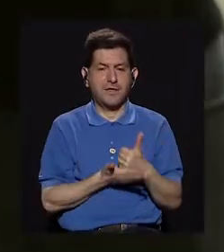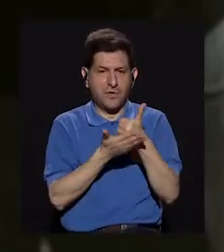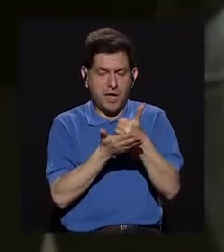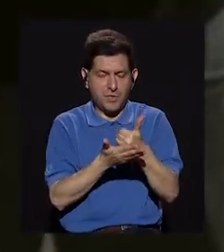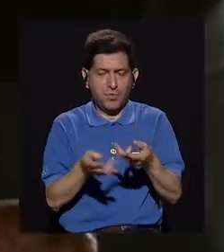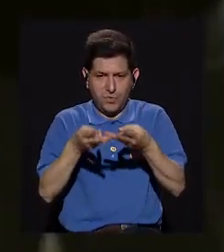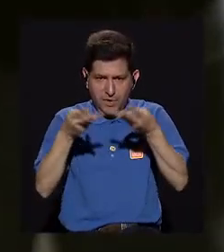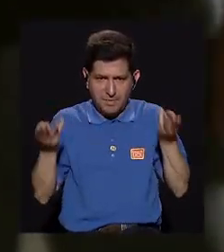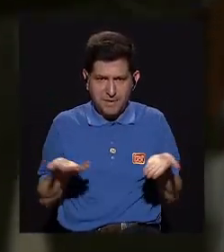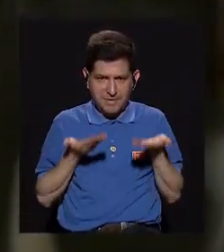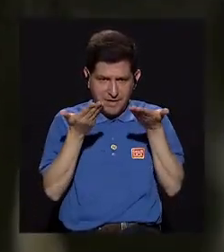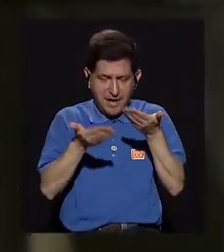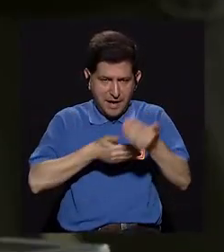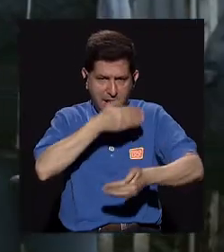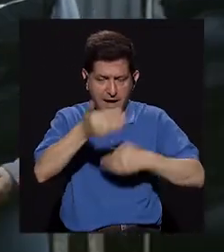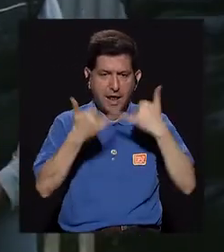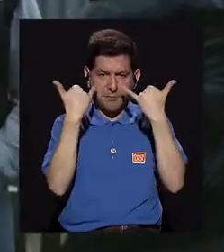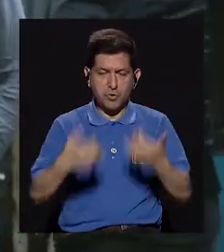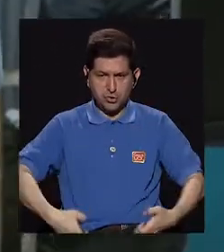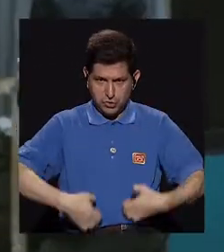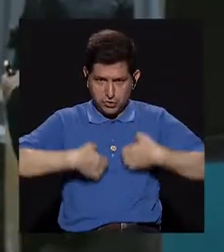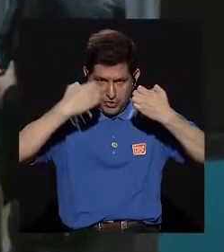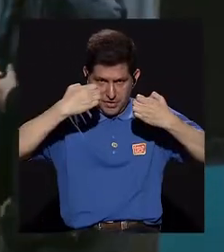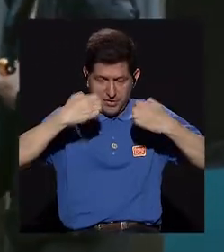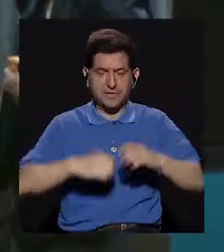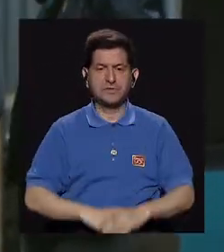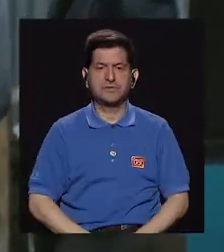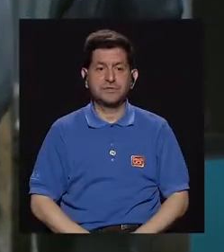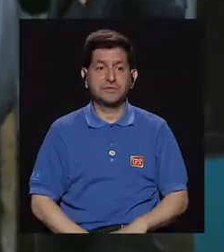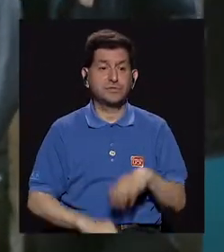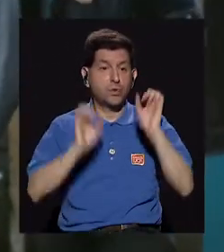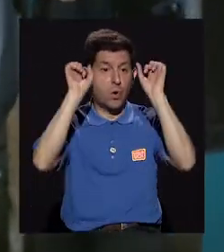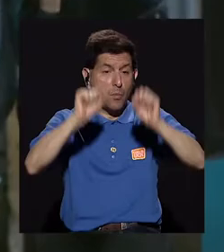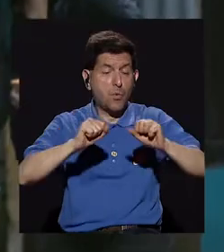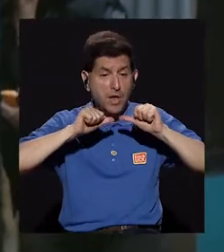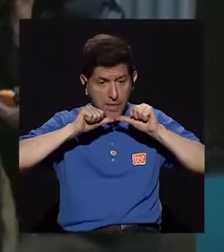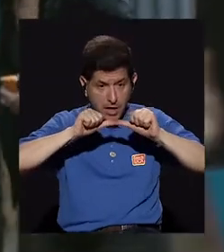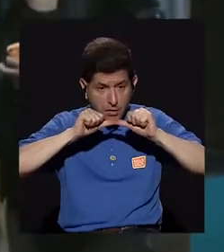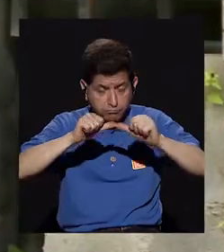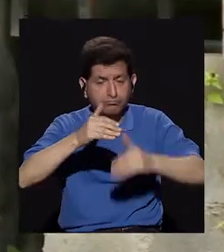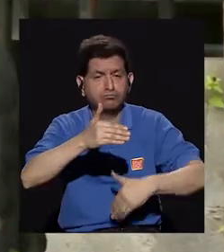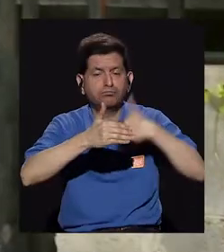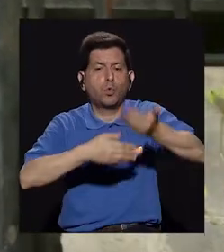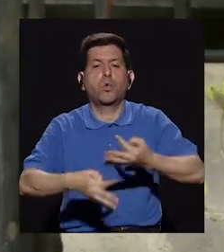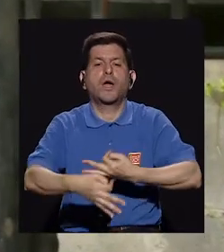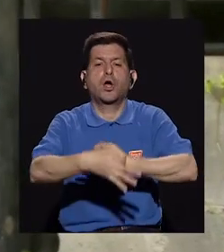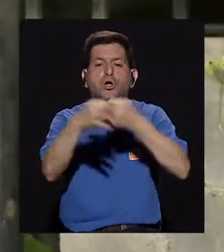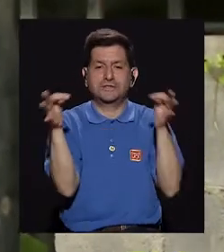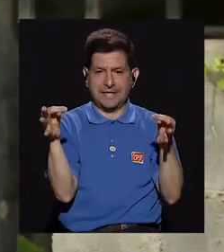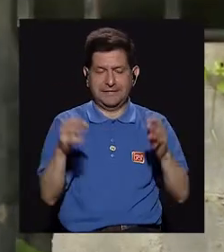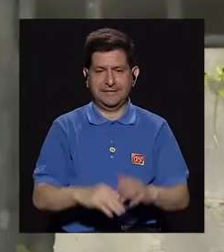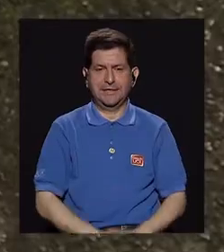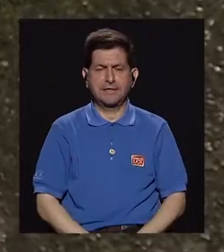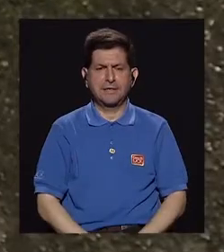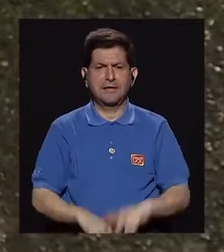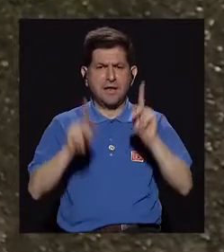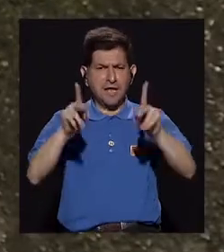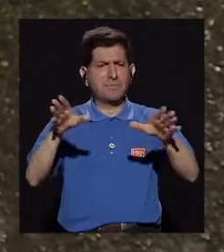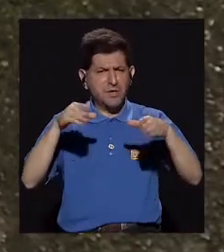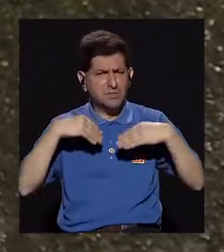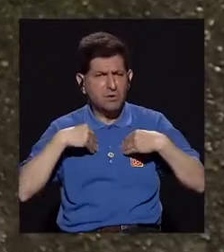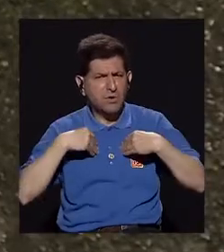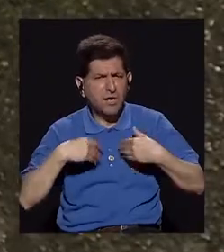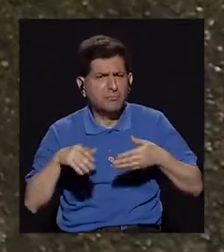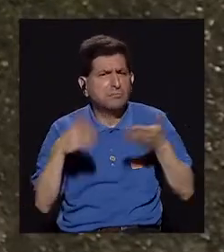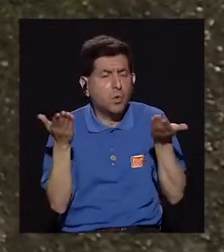para generar insumos a esos procesos específicos que se les pueda dar continuidad después del taller, ¿verdad? Correcto. También. ¿Y la gente cómo